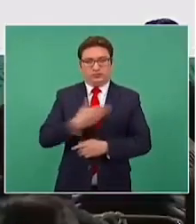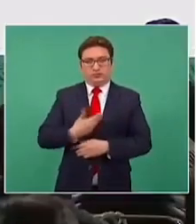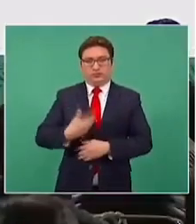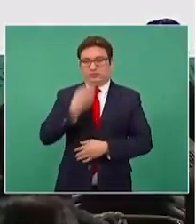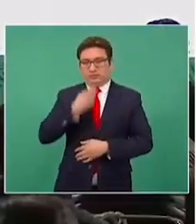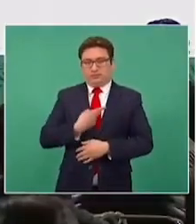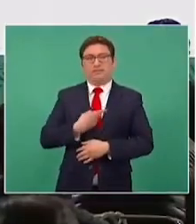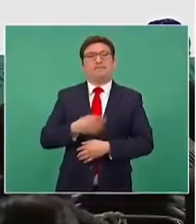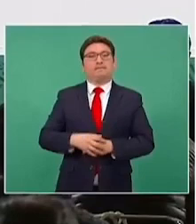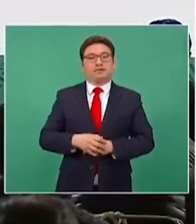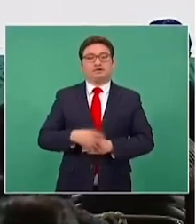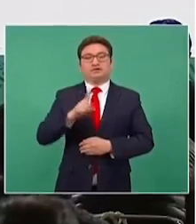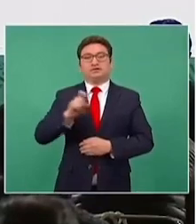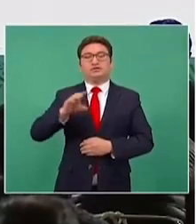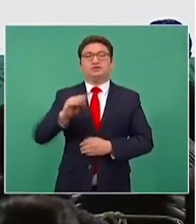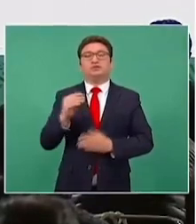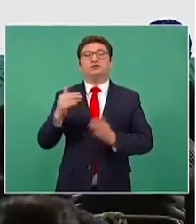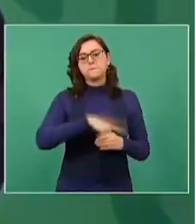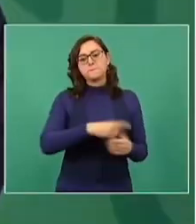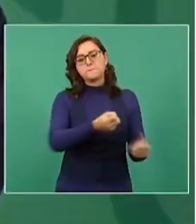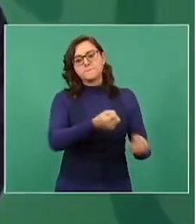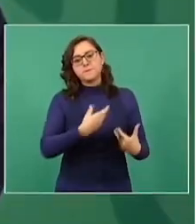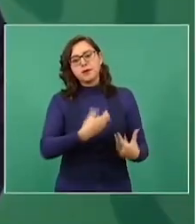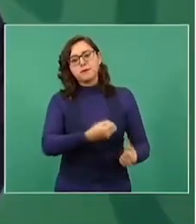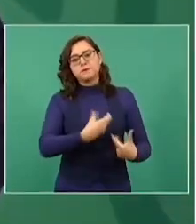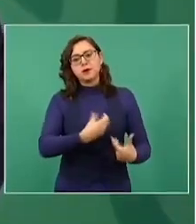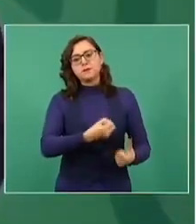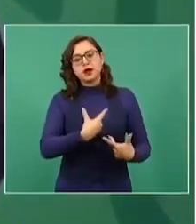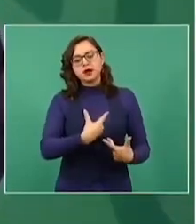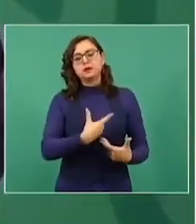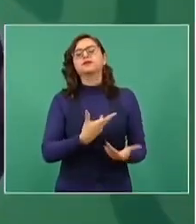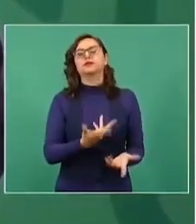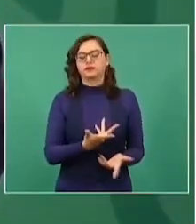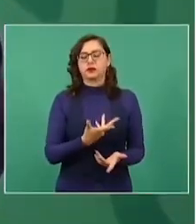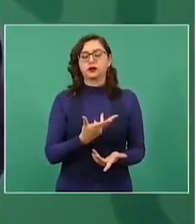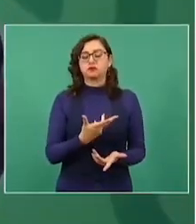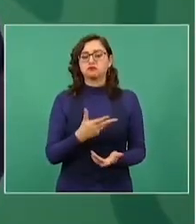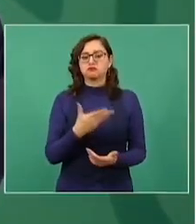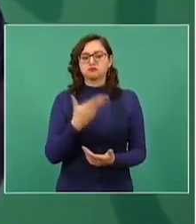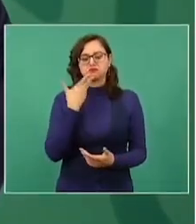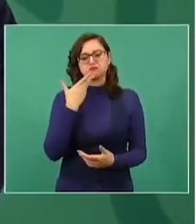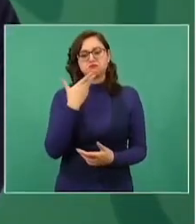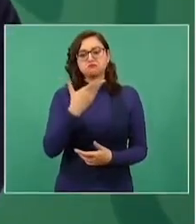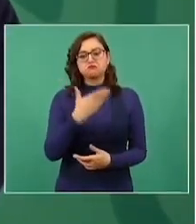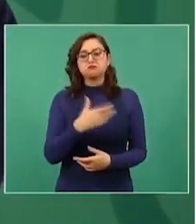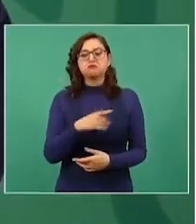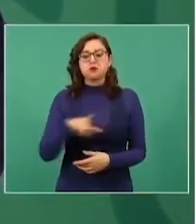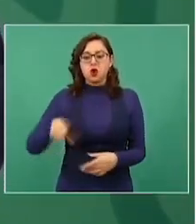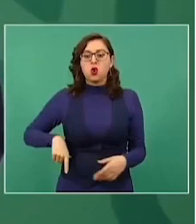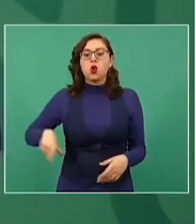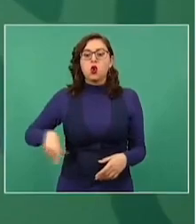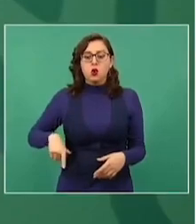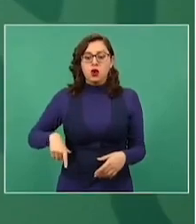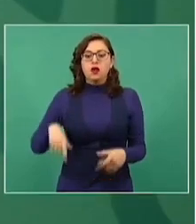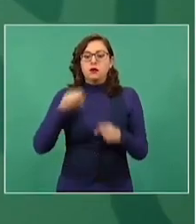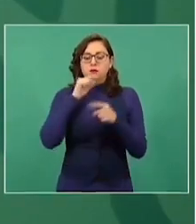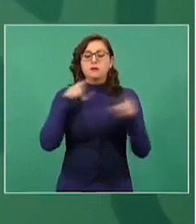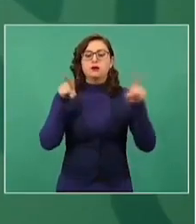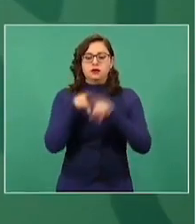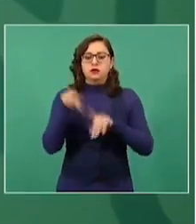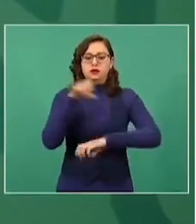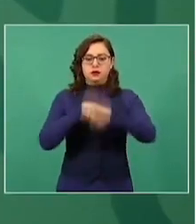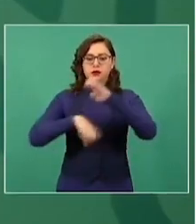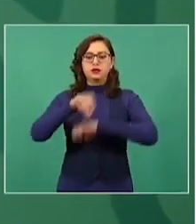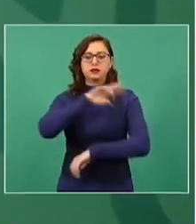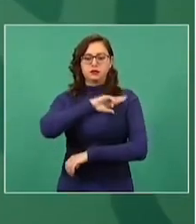de enero de este año reconoció en un 36% de aumento en los contagios activos o los